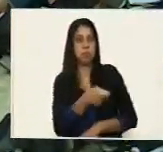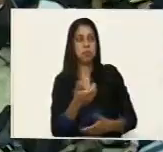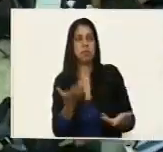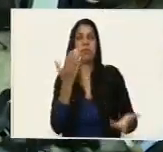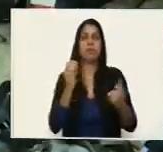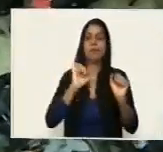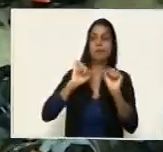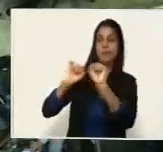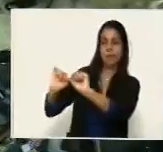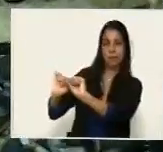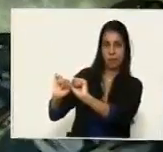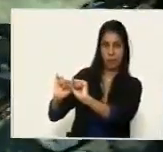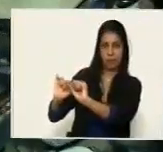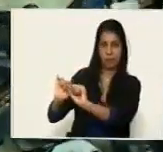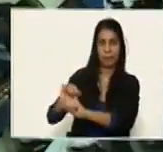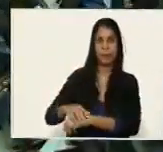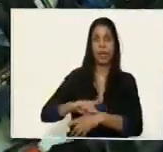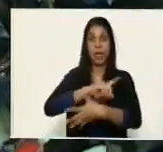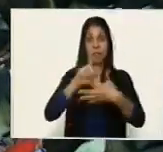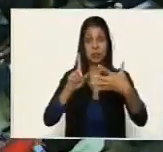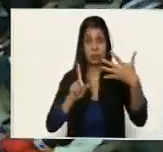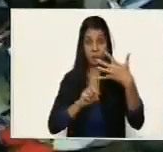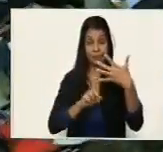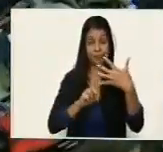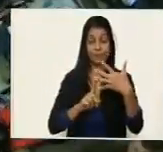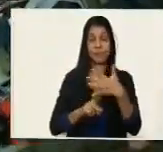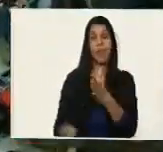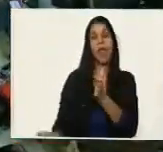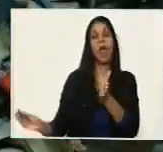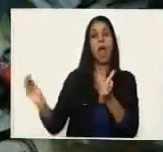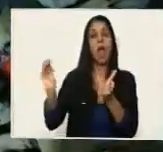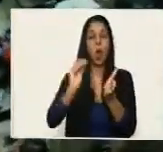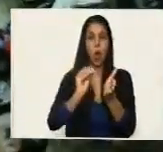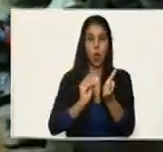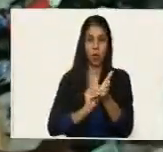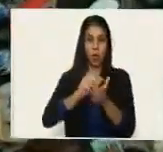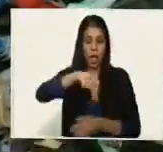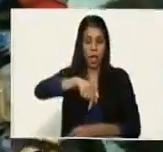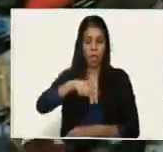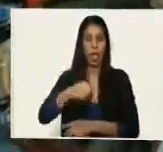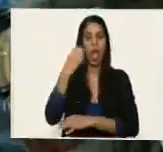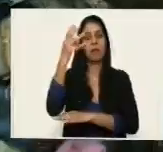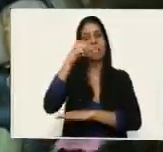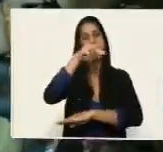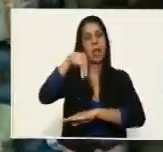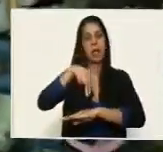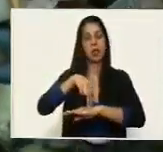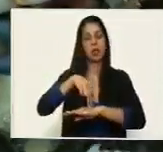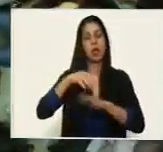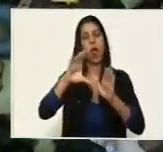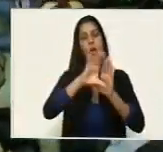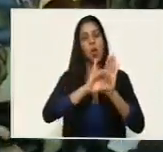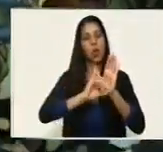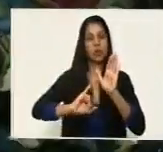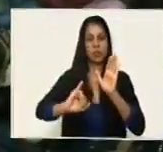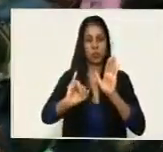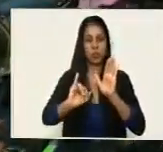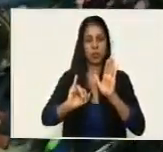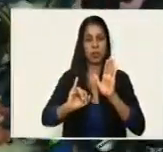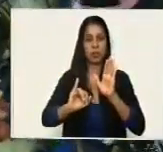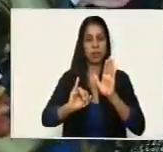de Venezuela. Quinto, ratificar desde esta Asamblea Nacional